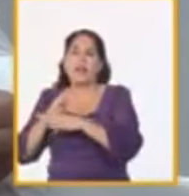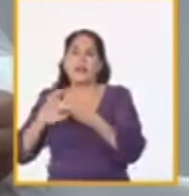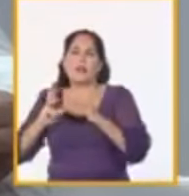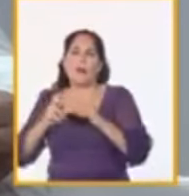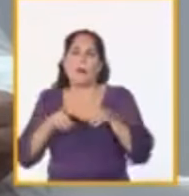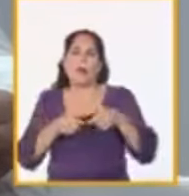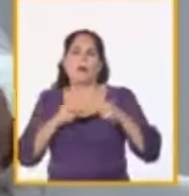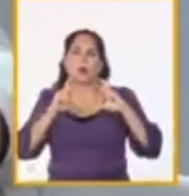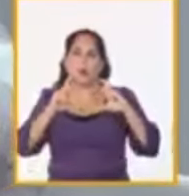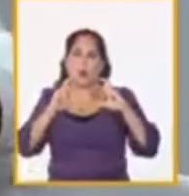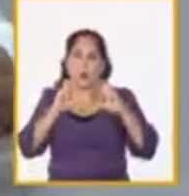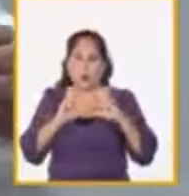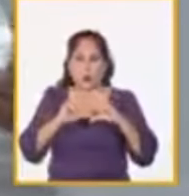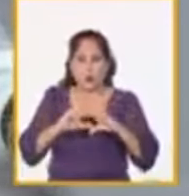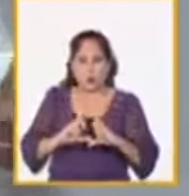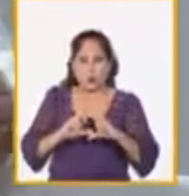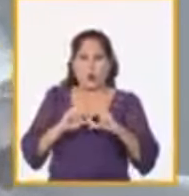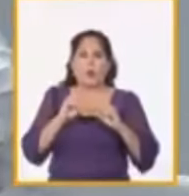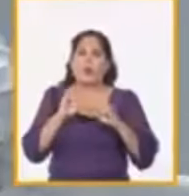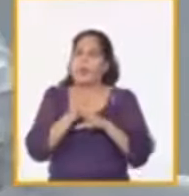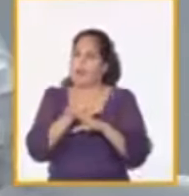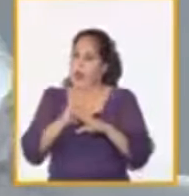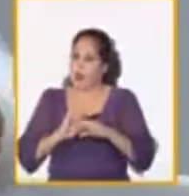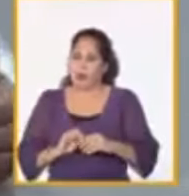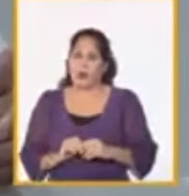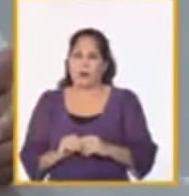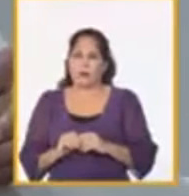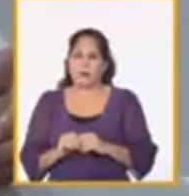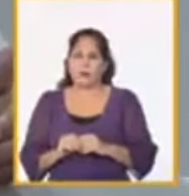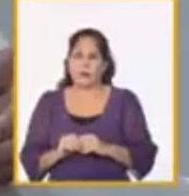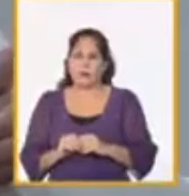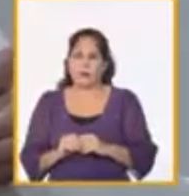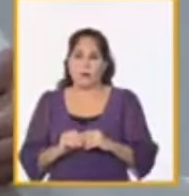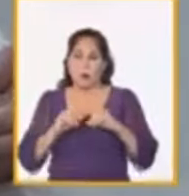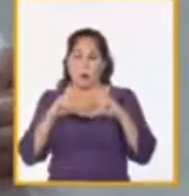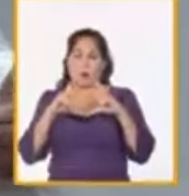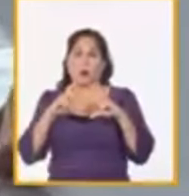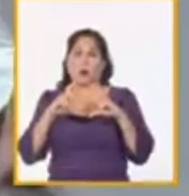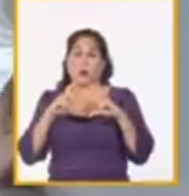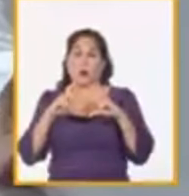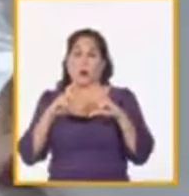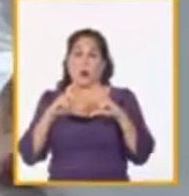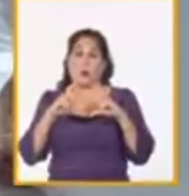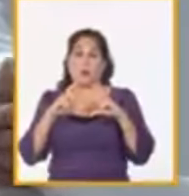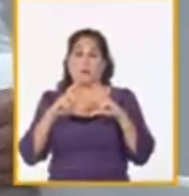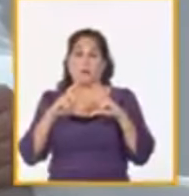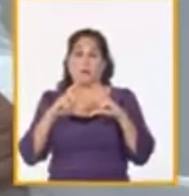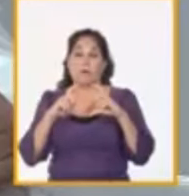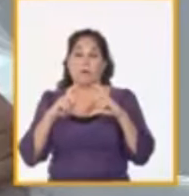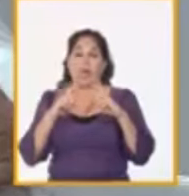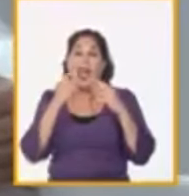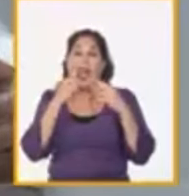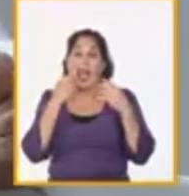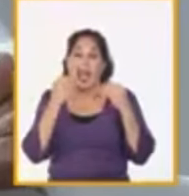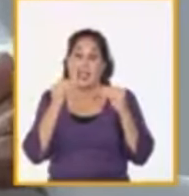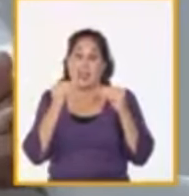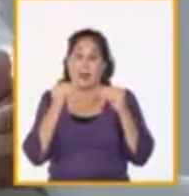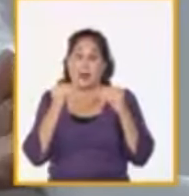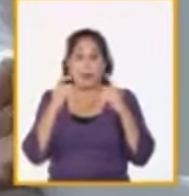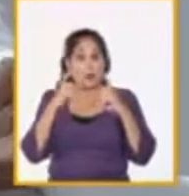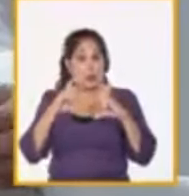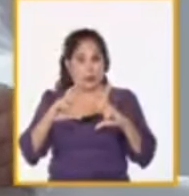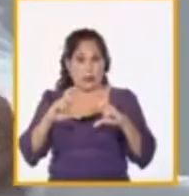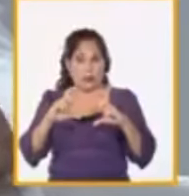tubería en las redes nuestras. Hay tuberías de centro acero, hay tuberías de